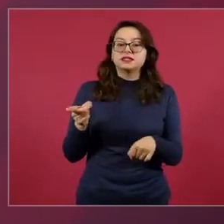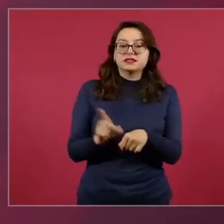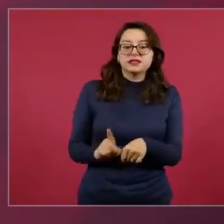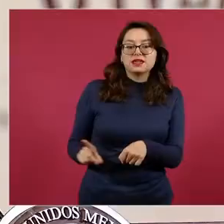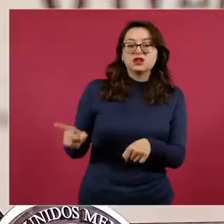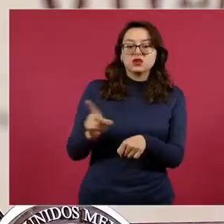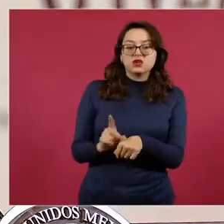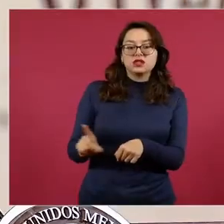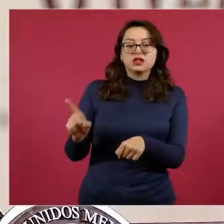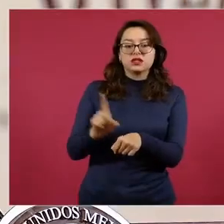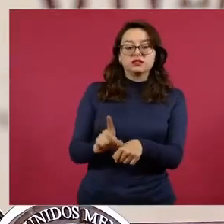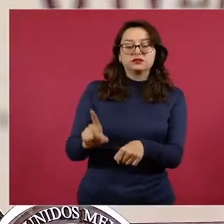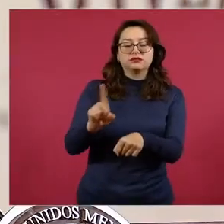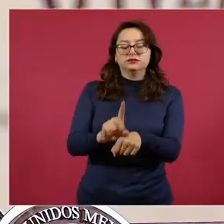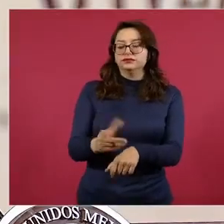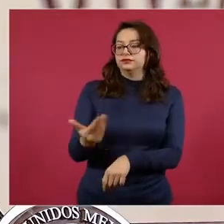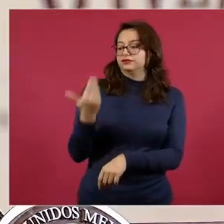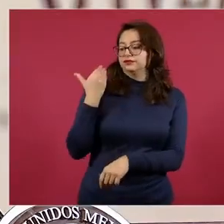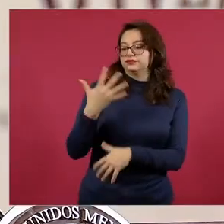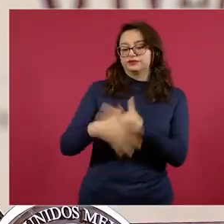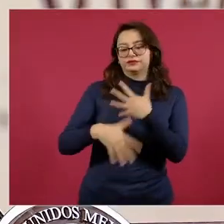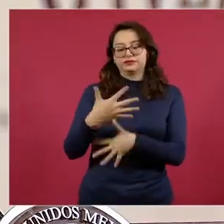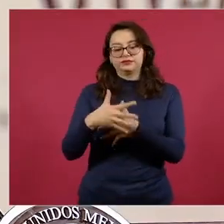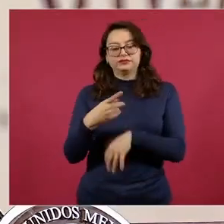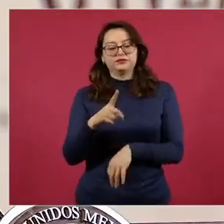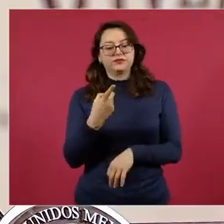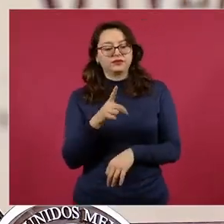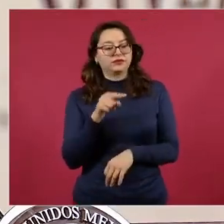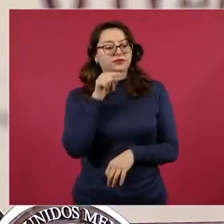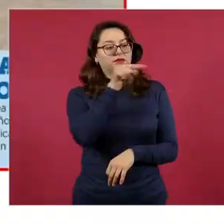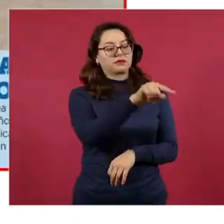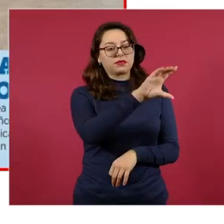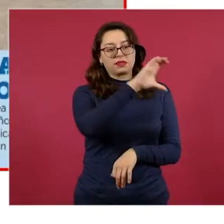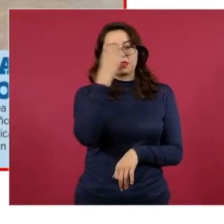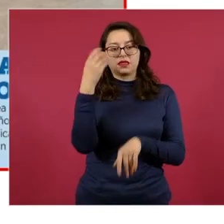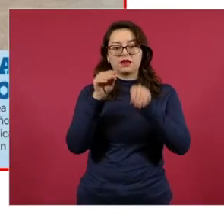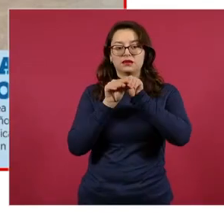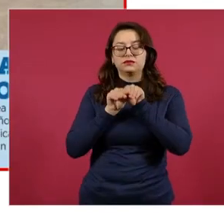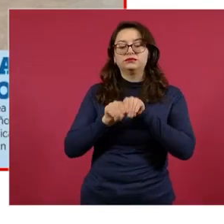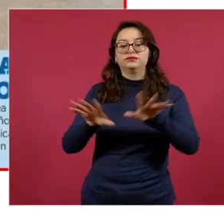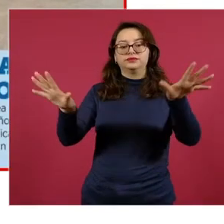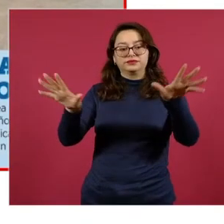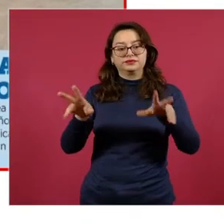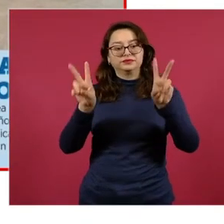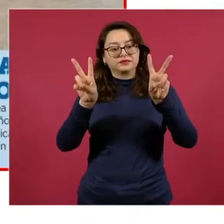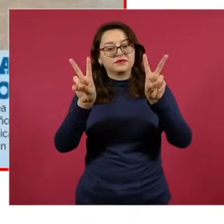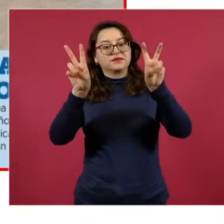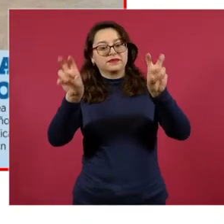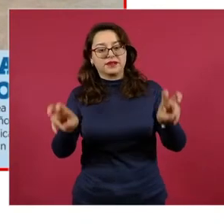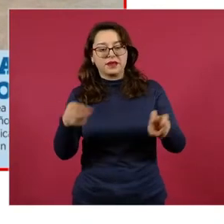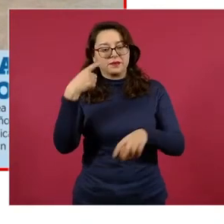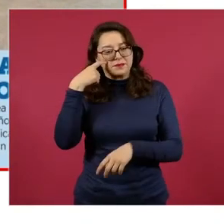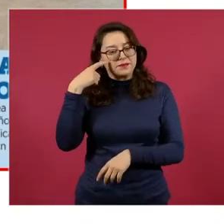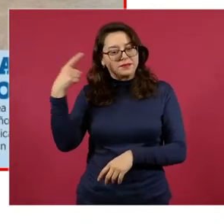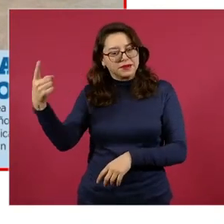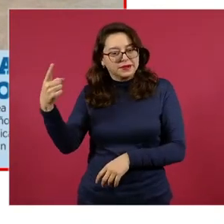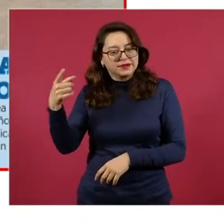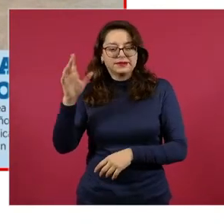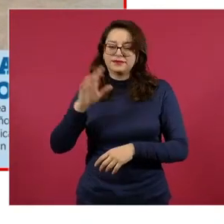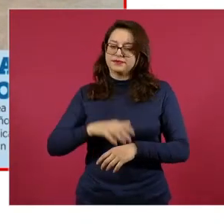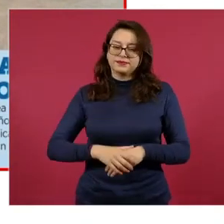en portada el pasado 15 de diciembre una fotografía con el título. Escuchen nada más la